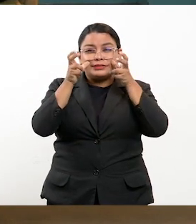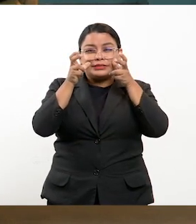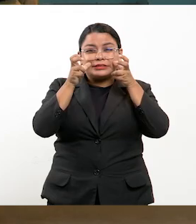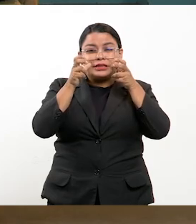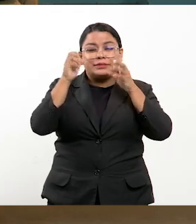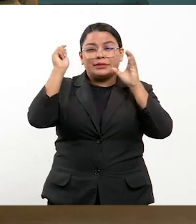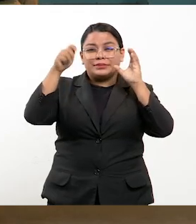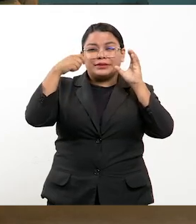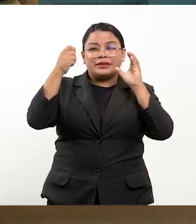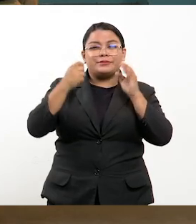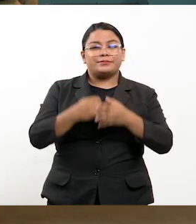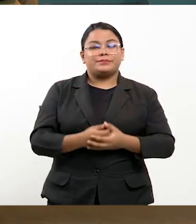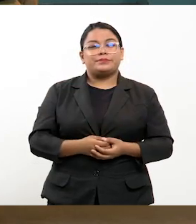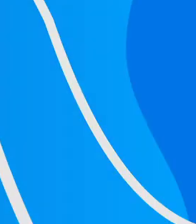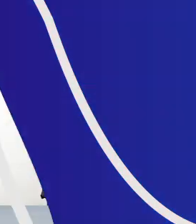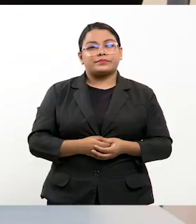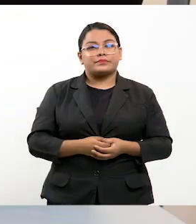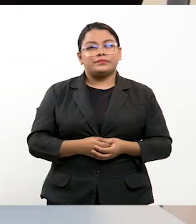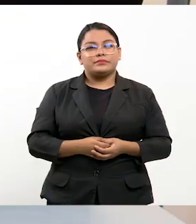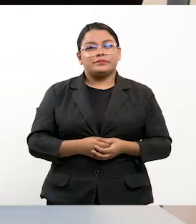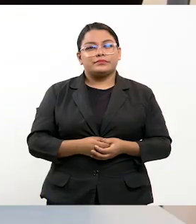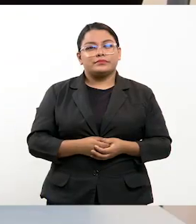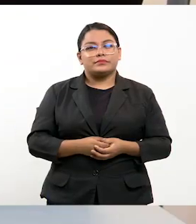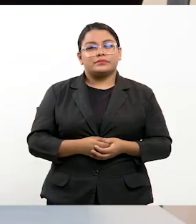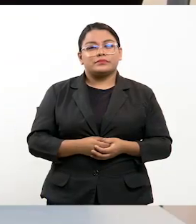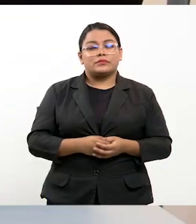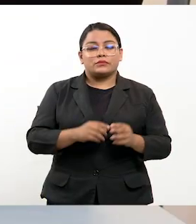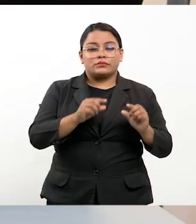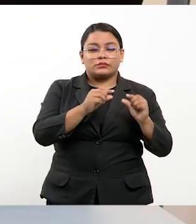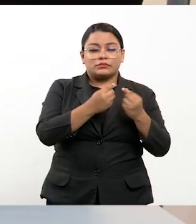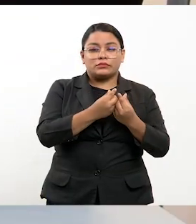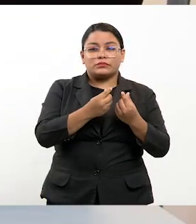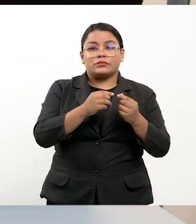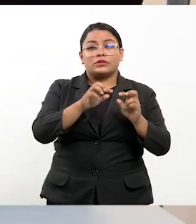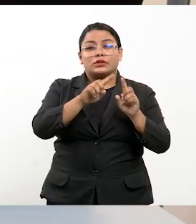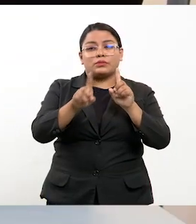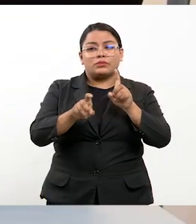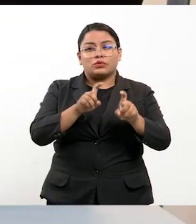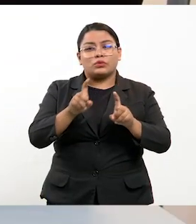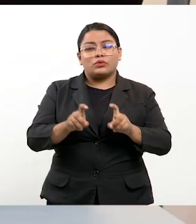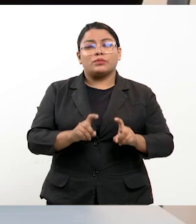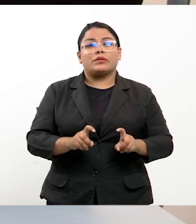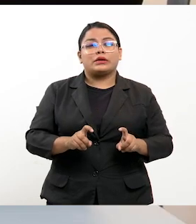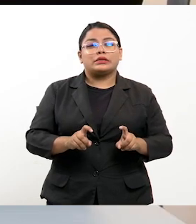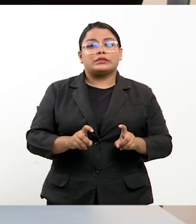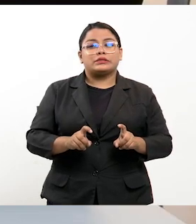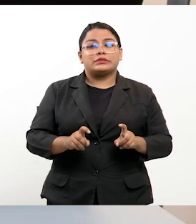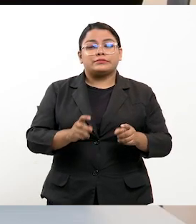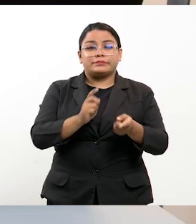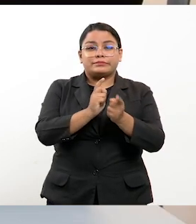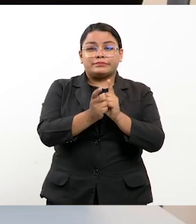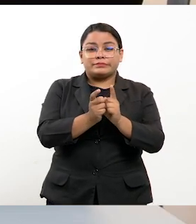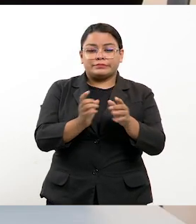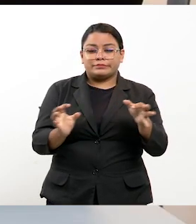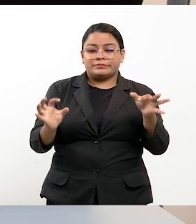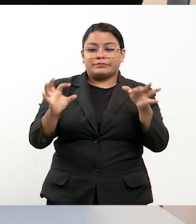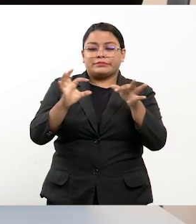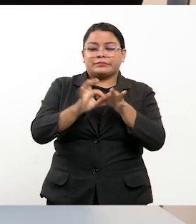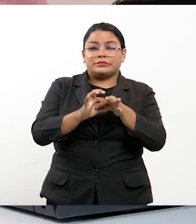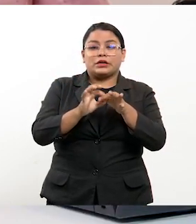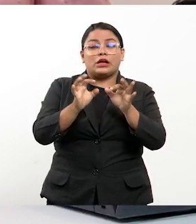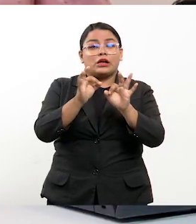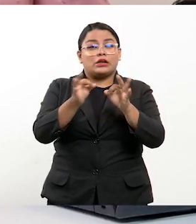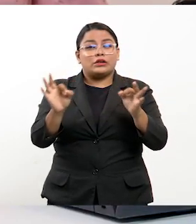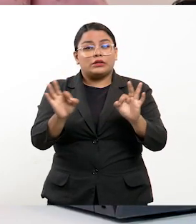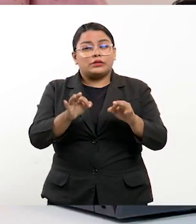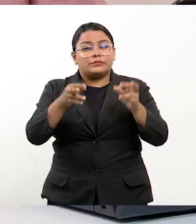el siguiente video? Cada grupo de ítems se encuentra relacionado entre sí mediante un texto,